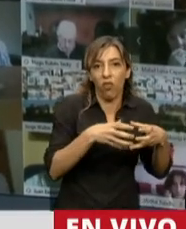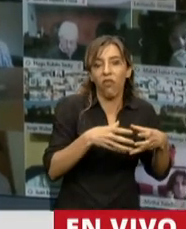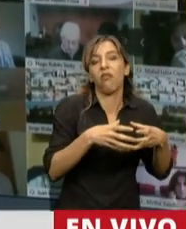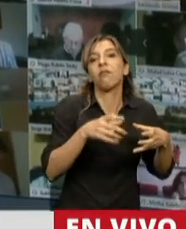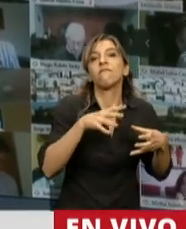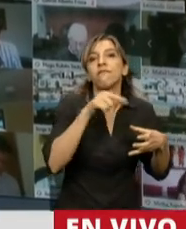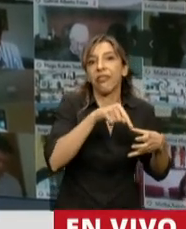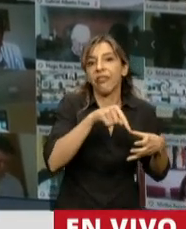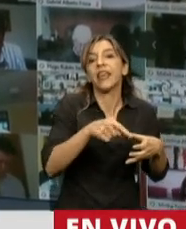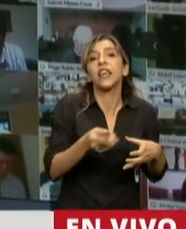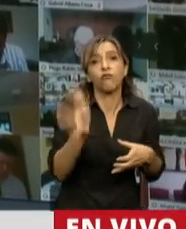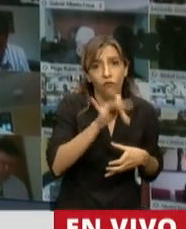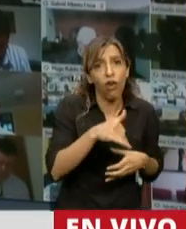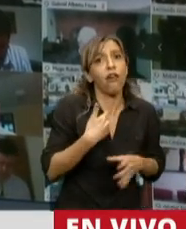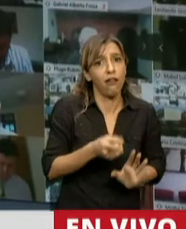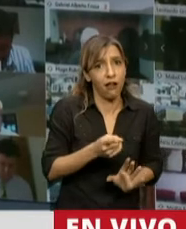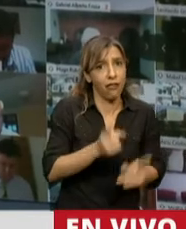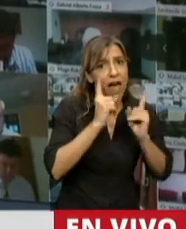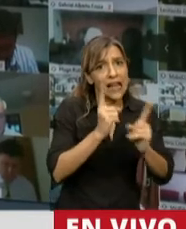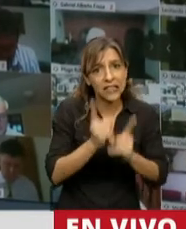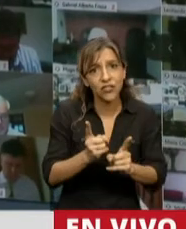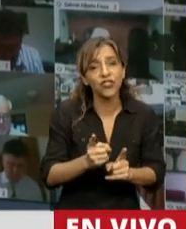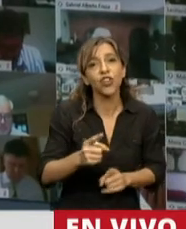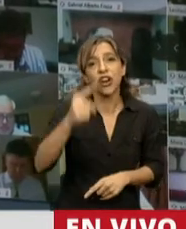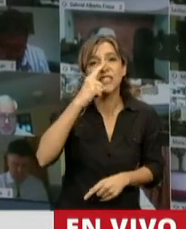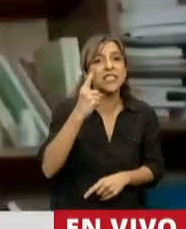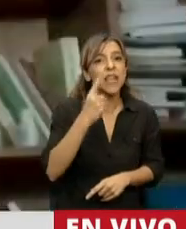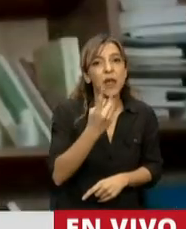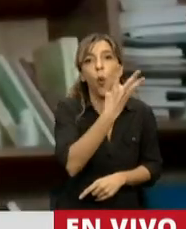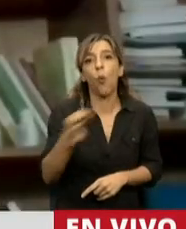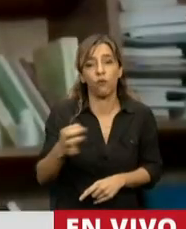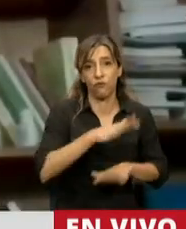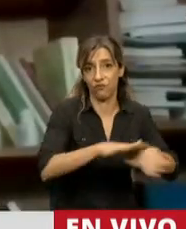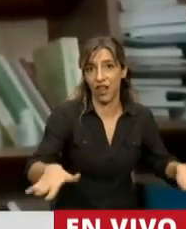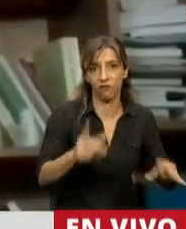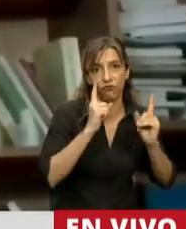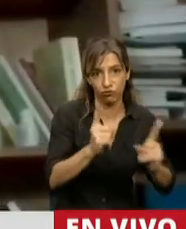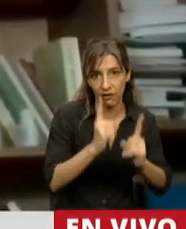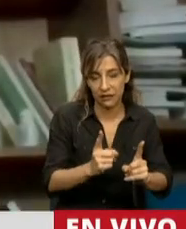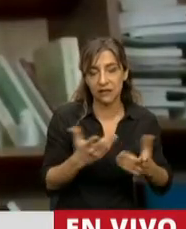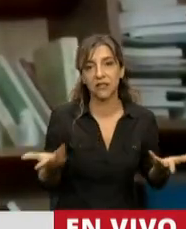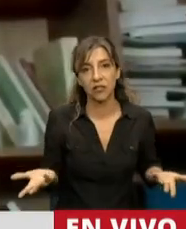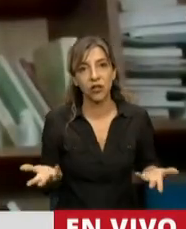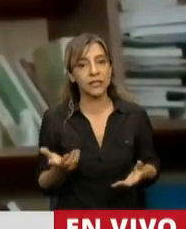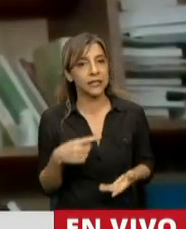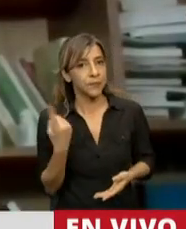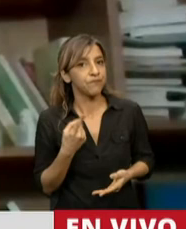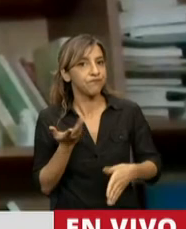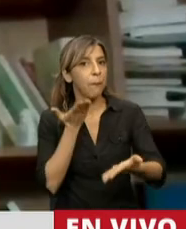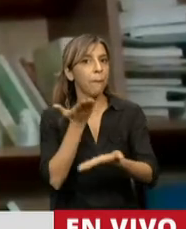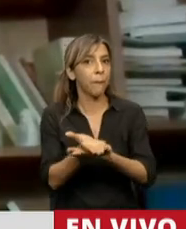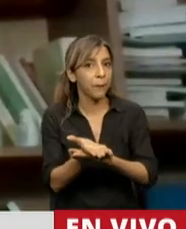están atendiendo diariamente 7.400 niños. Entonces esta solicitud además tiene que